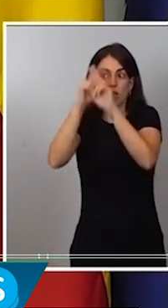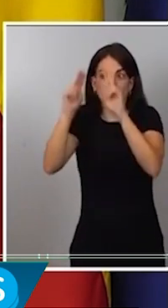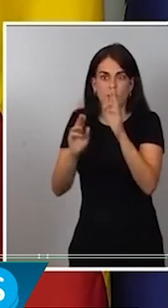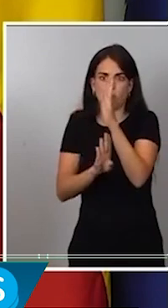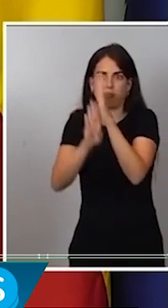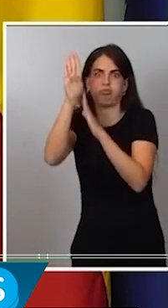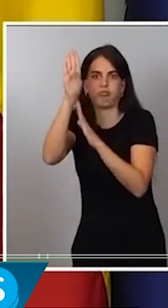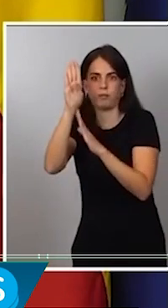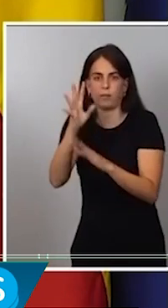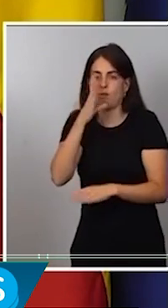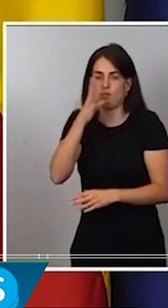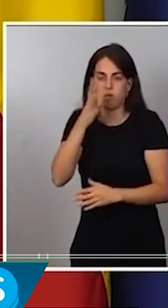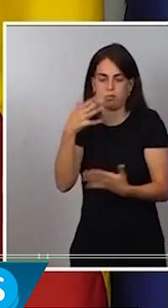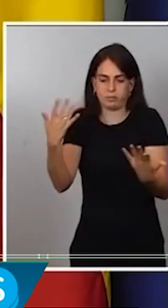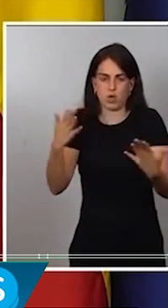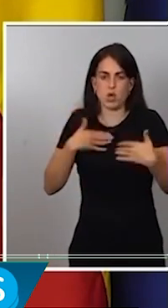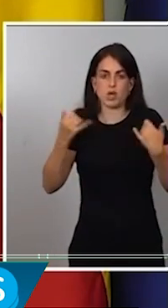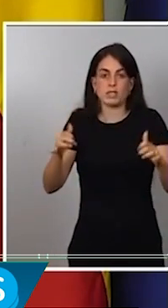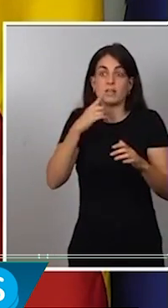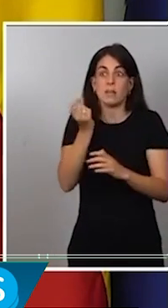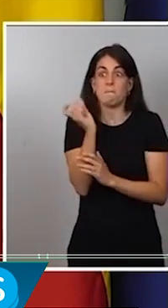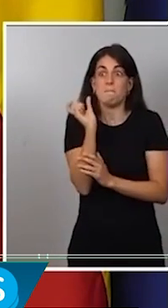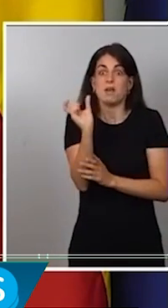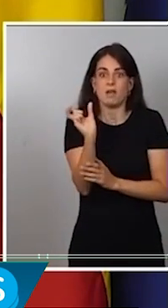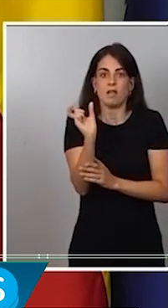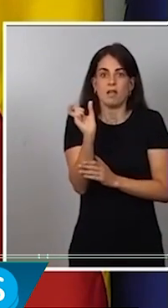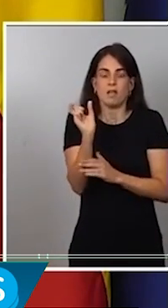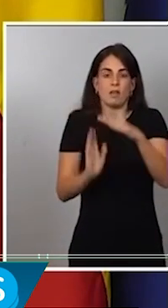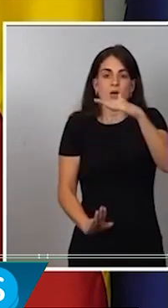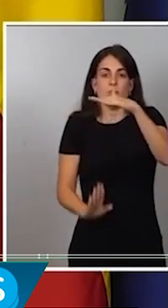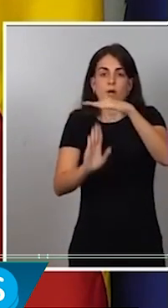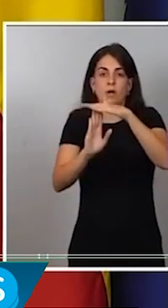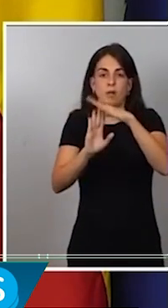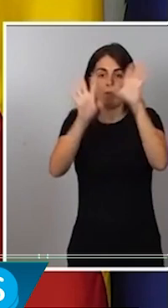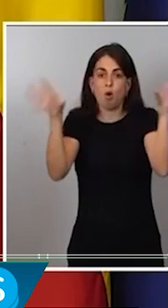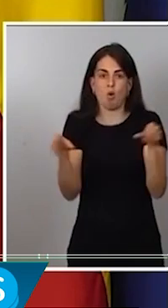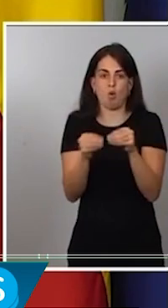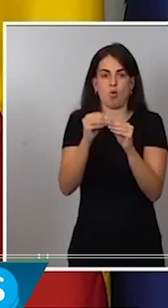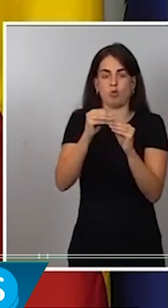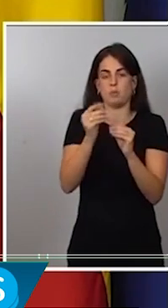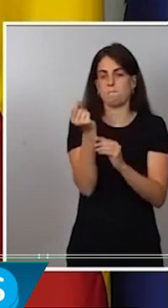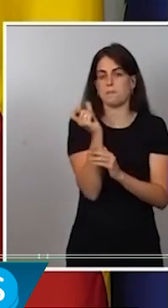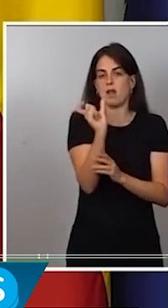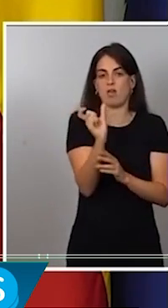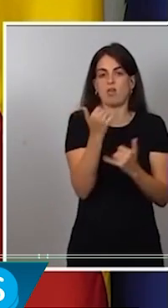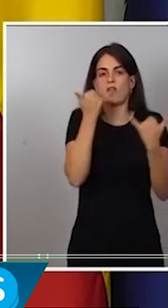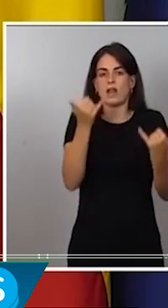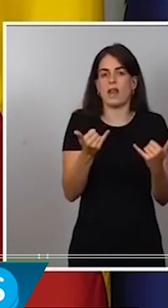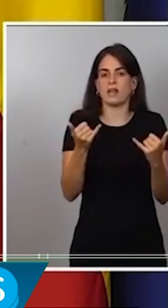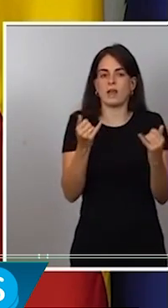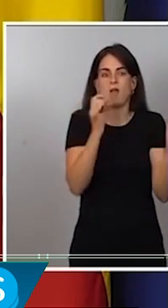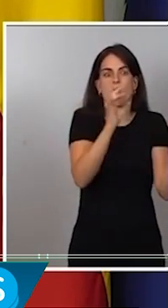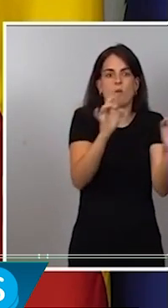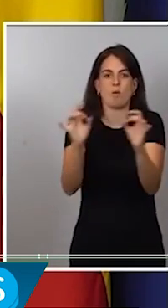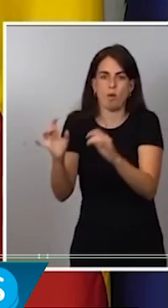de Consumo es un comunista y, en este caso, Garzón. En cuanto a este asunto, pues, como tú bien dices, quiere